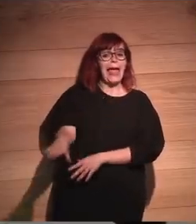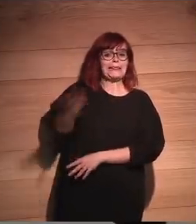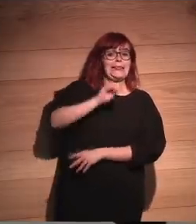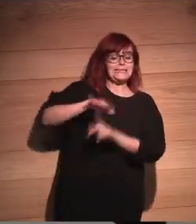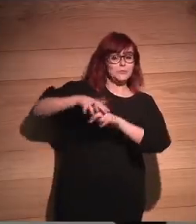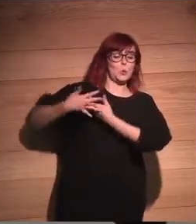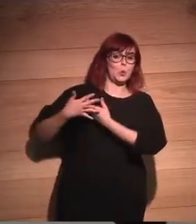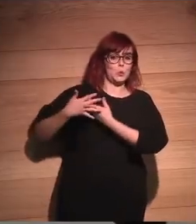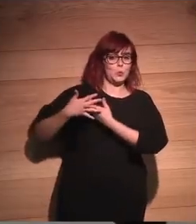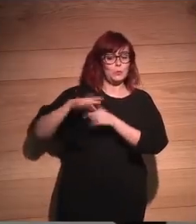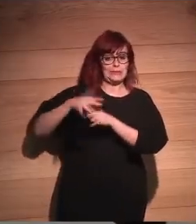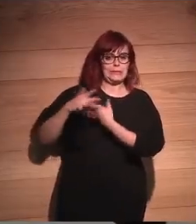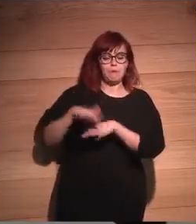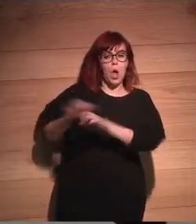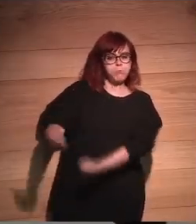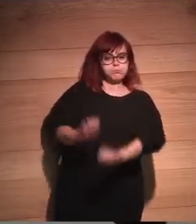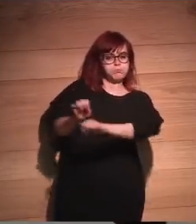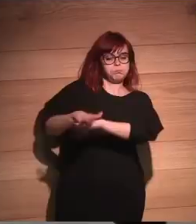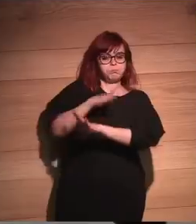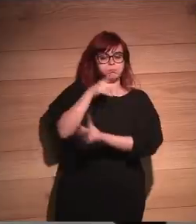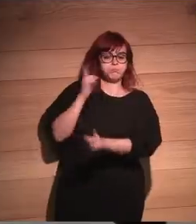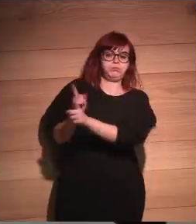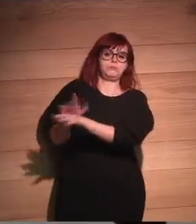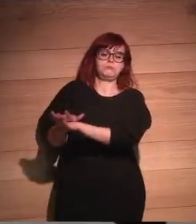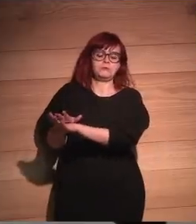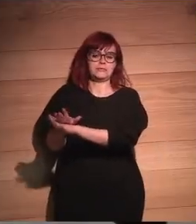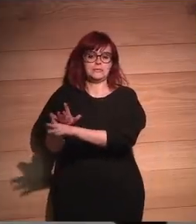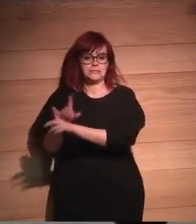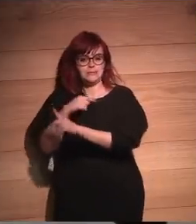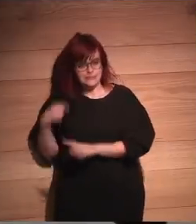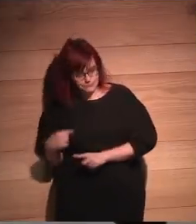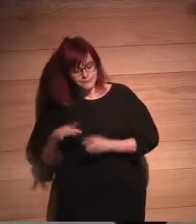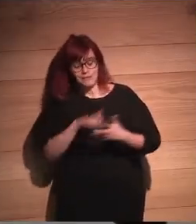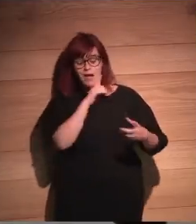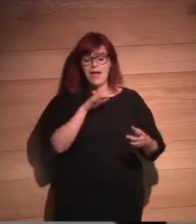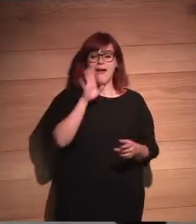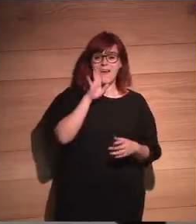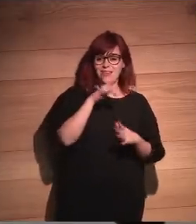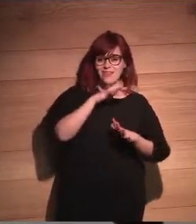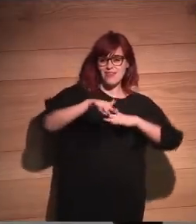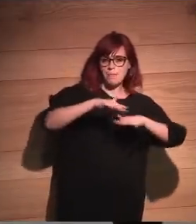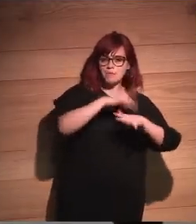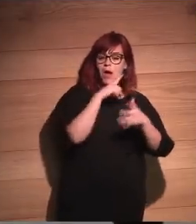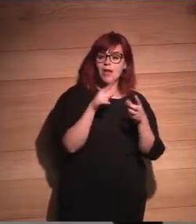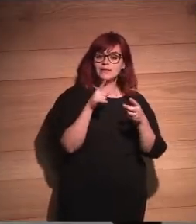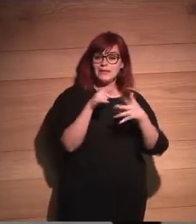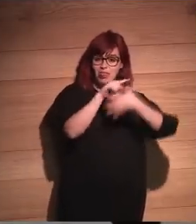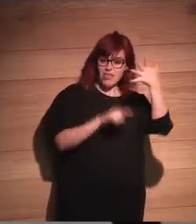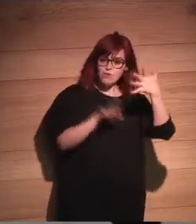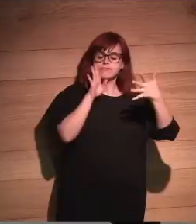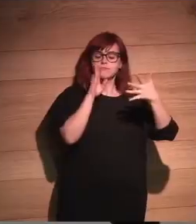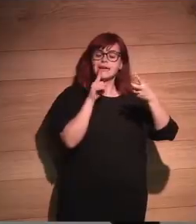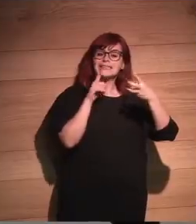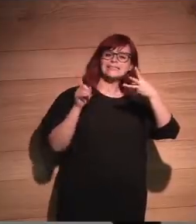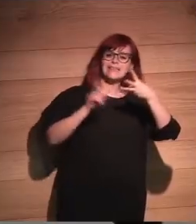comprender ese proteccionismo frente a China. La tercera dinámica es la polarización social, que debilita